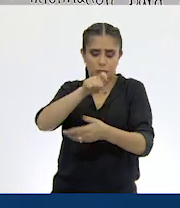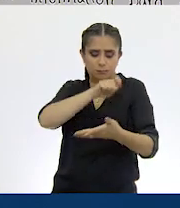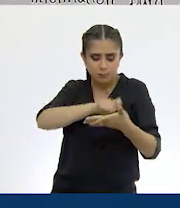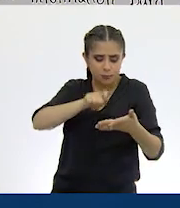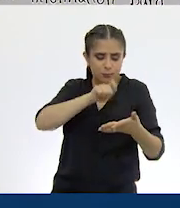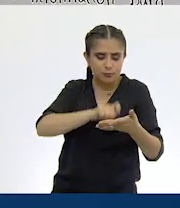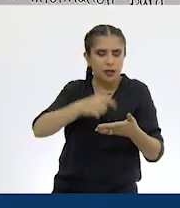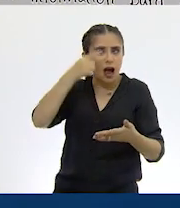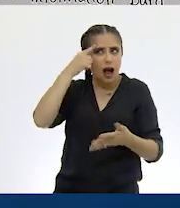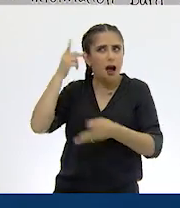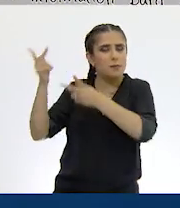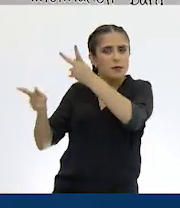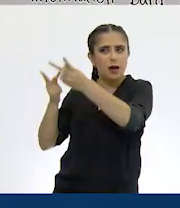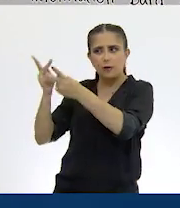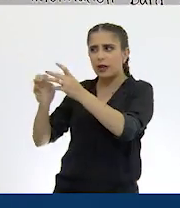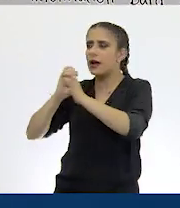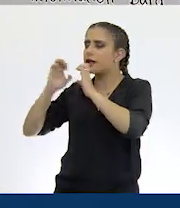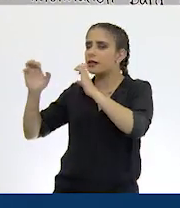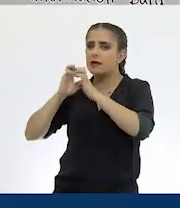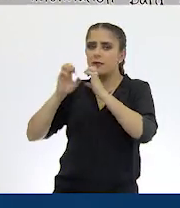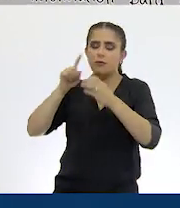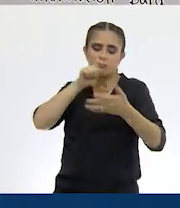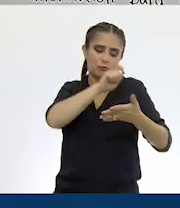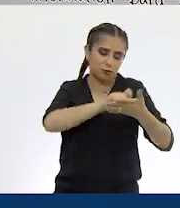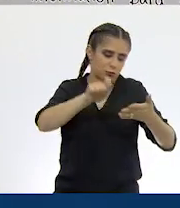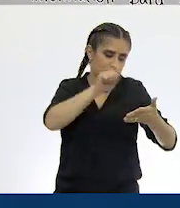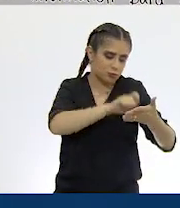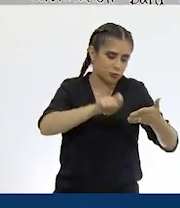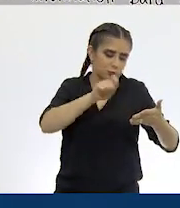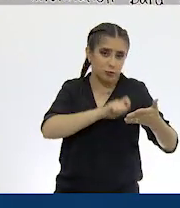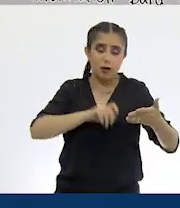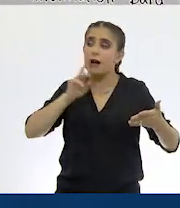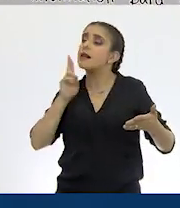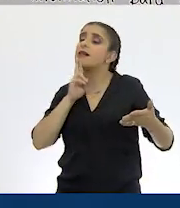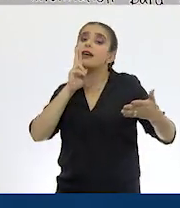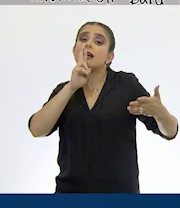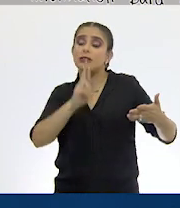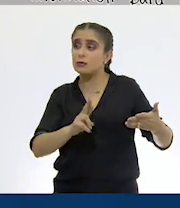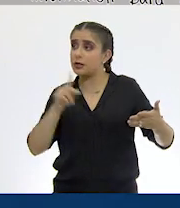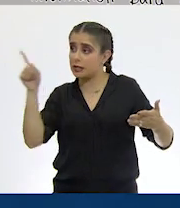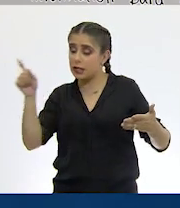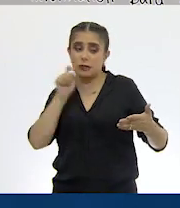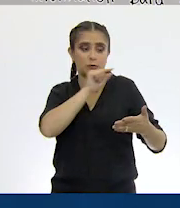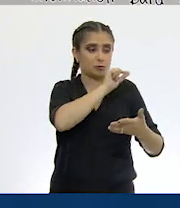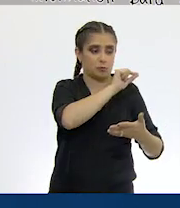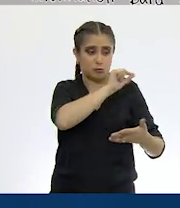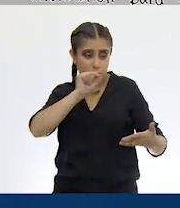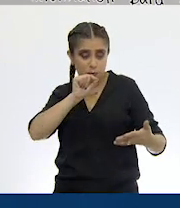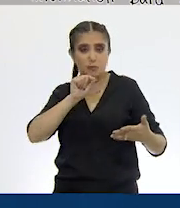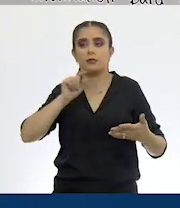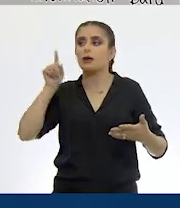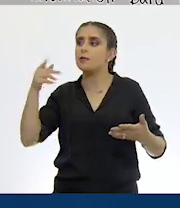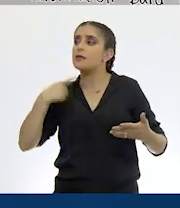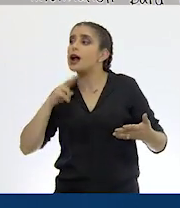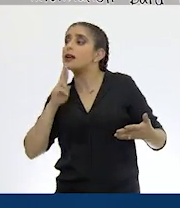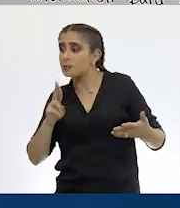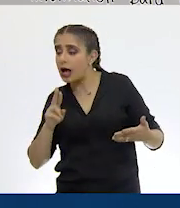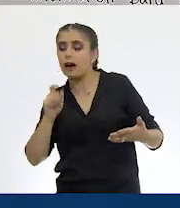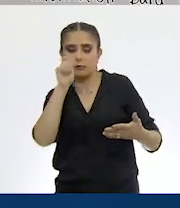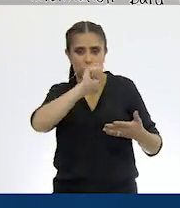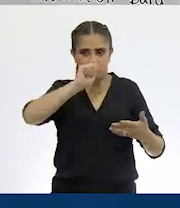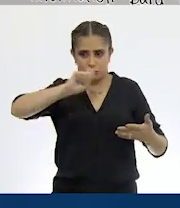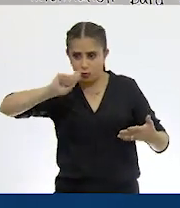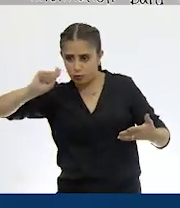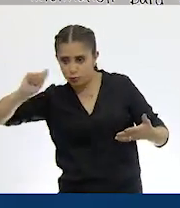preguntas, ya en el momento en el que estés rescatando tus respuestas o vayas a presentarnos tu entrevista,